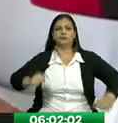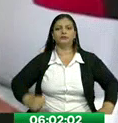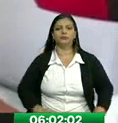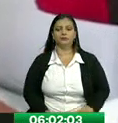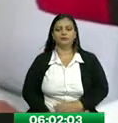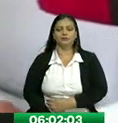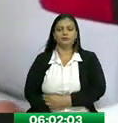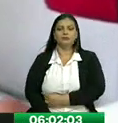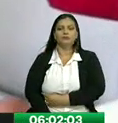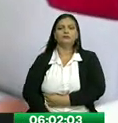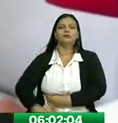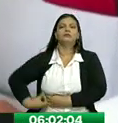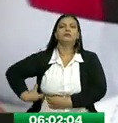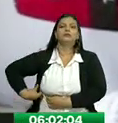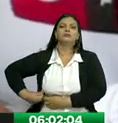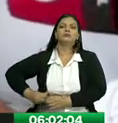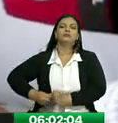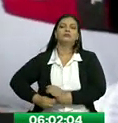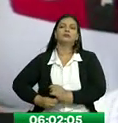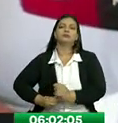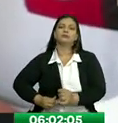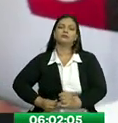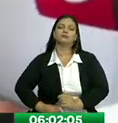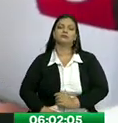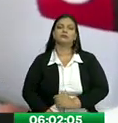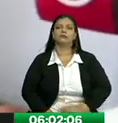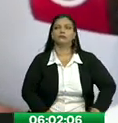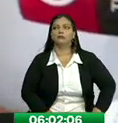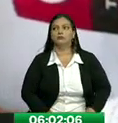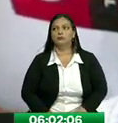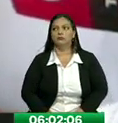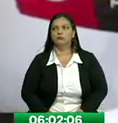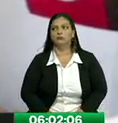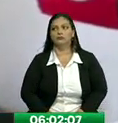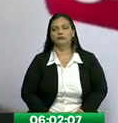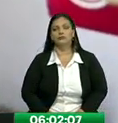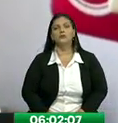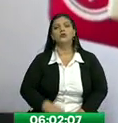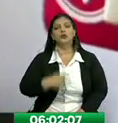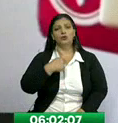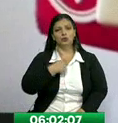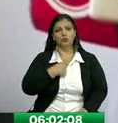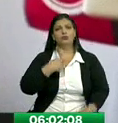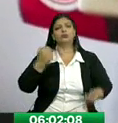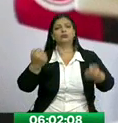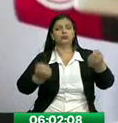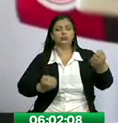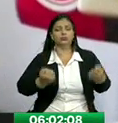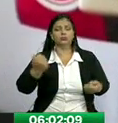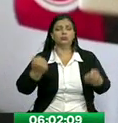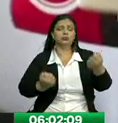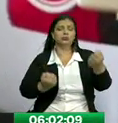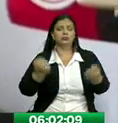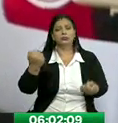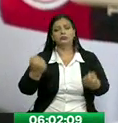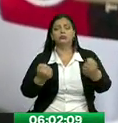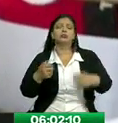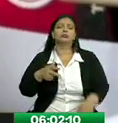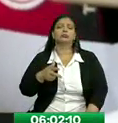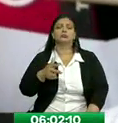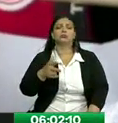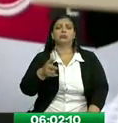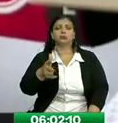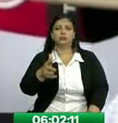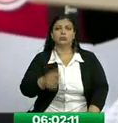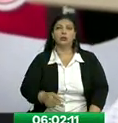teléfono no estaba viendo ni siquiera el camino. Y en ese momento escuché un golpe, un sonido fuerte. Vi para atrás y no había